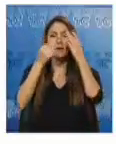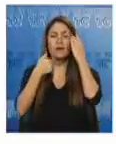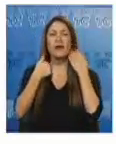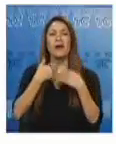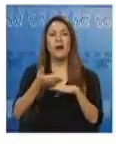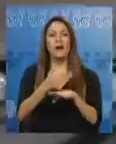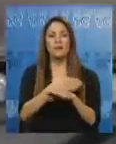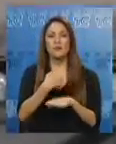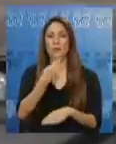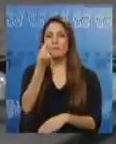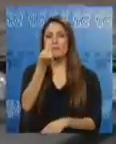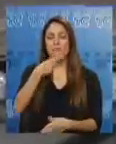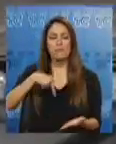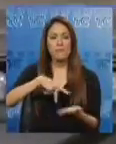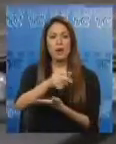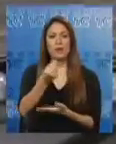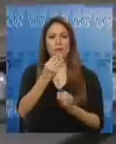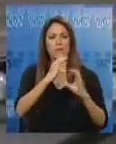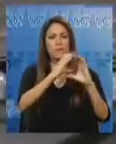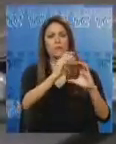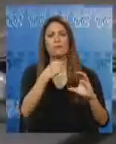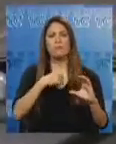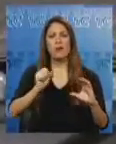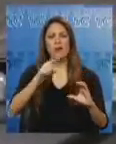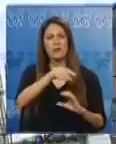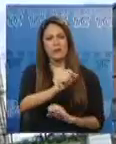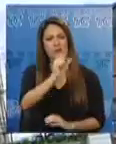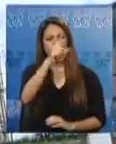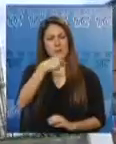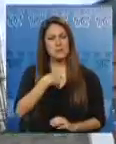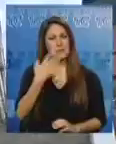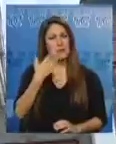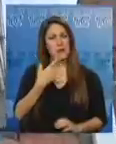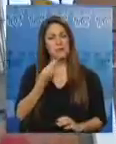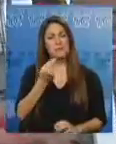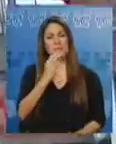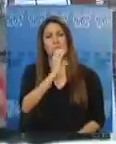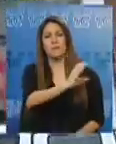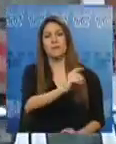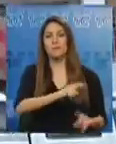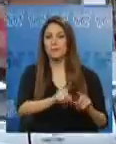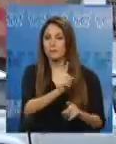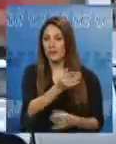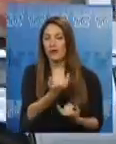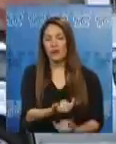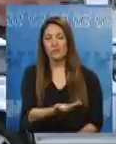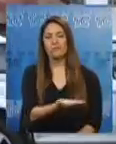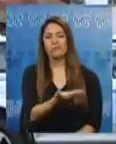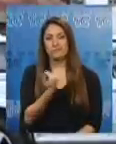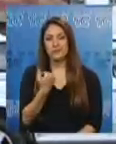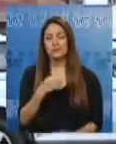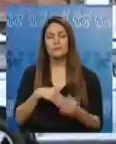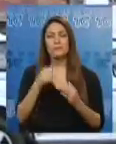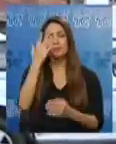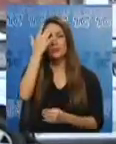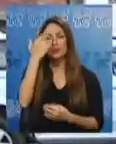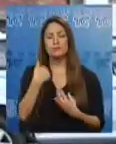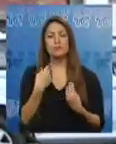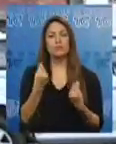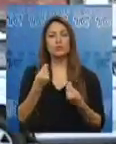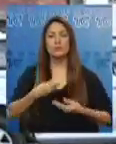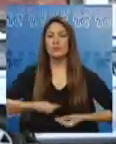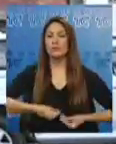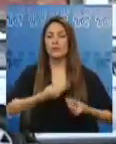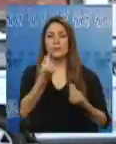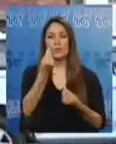en exceso. Esto con respecto a los 41 millones de dólares que el Ministerio de Ambiente habría pagado de más por la adquisición